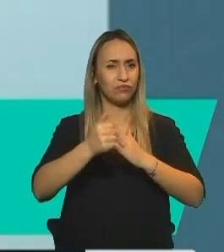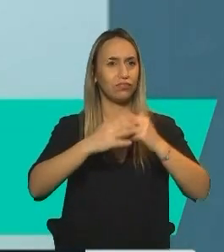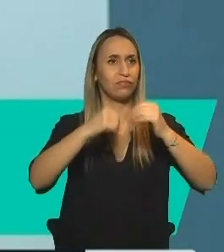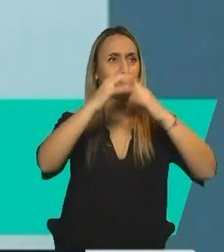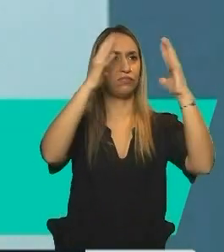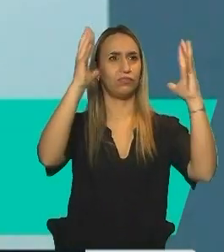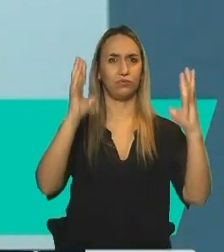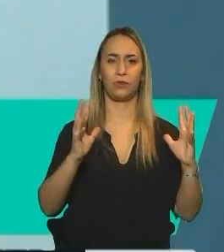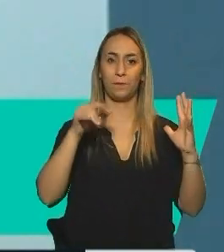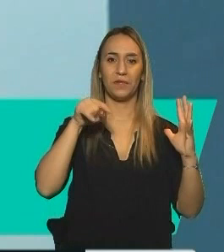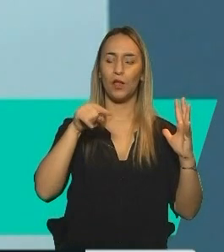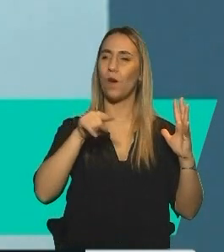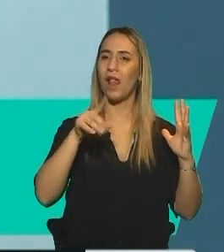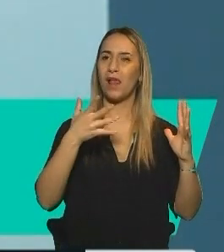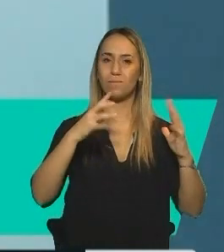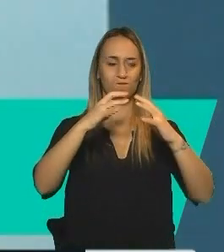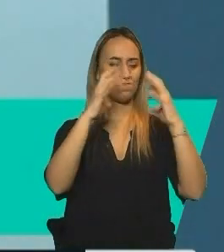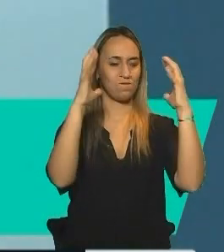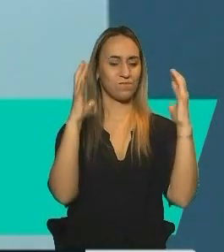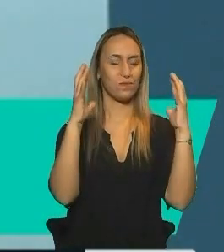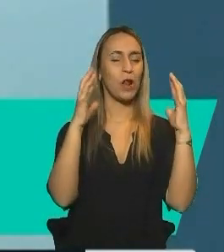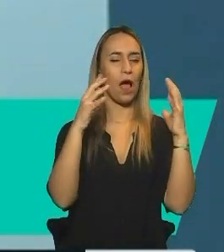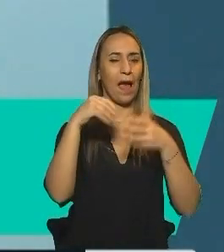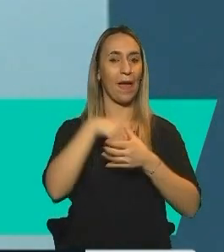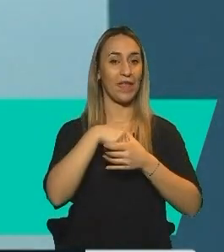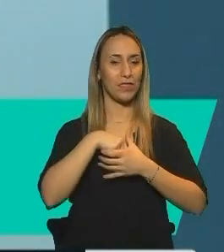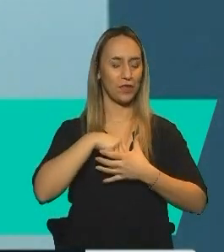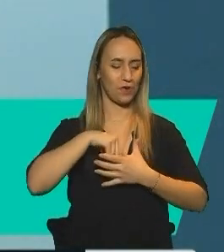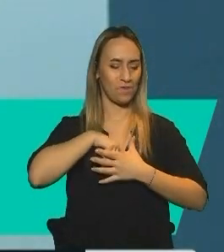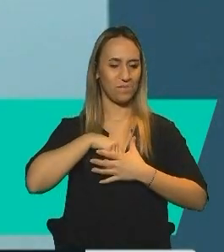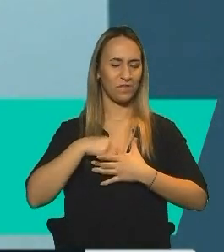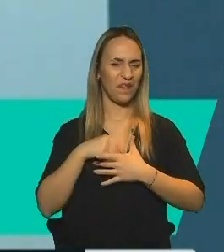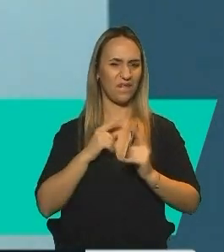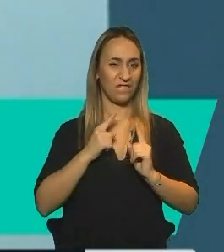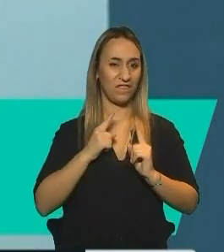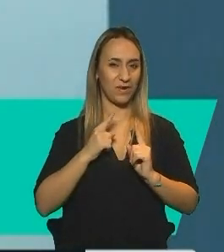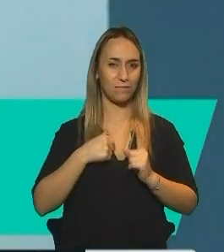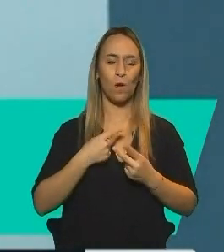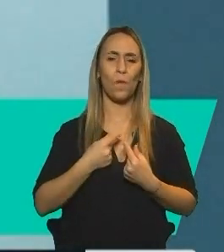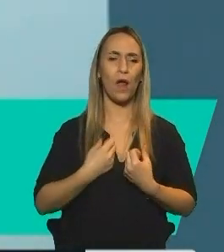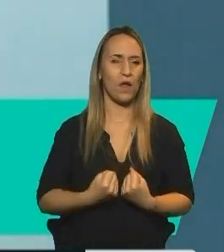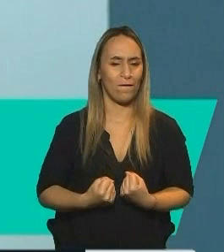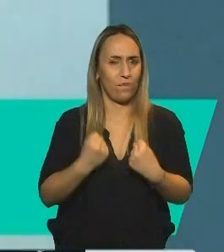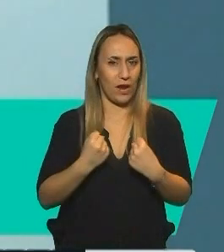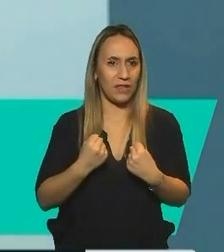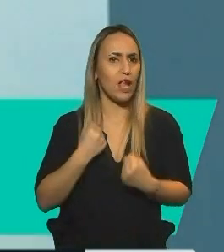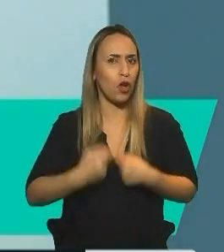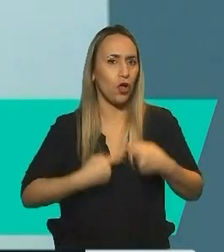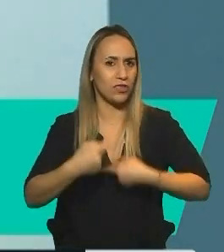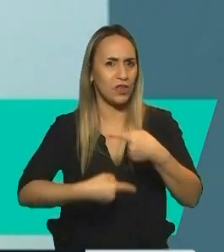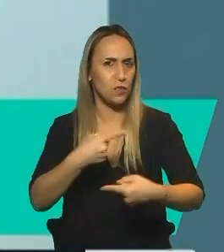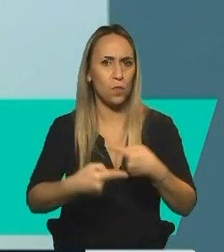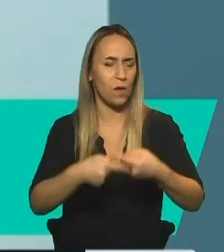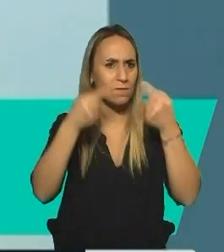el edificio es la cáscara de un interior que sigue revitalizando todos esos valores y poniéndolos en práctica